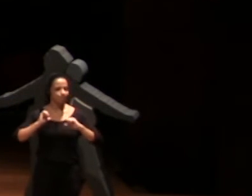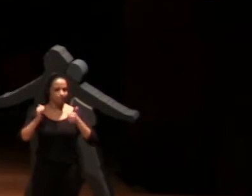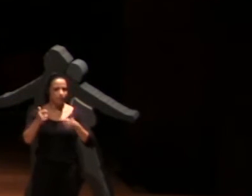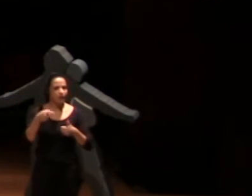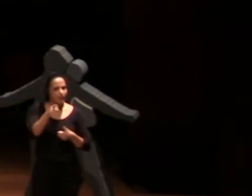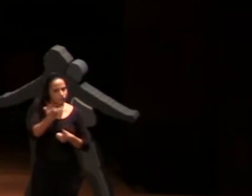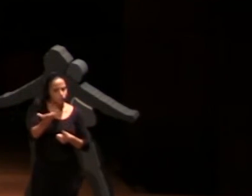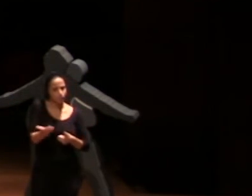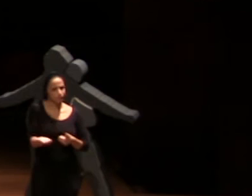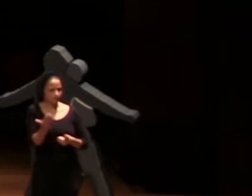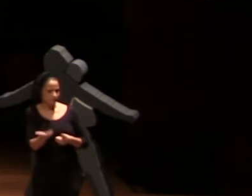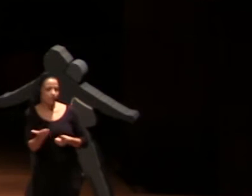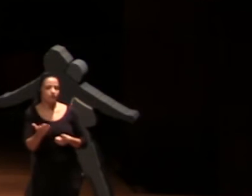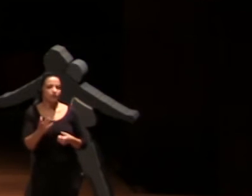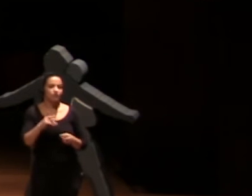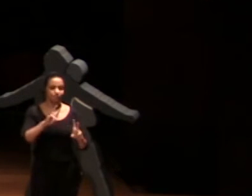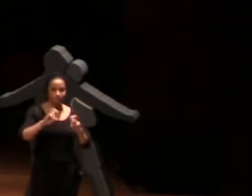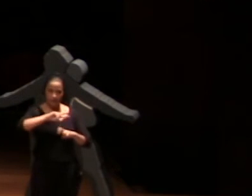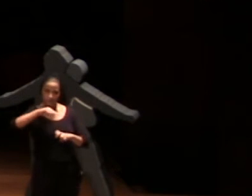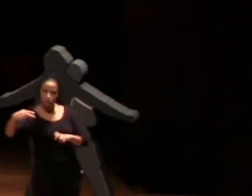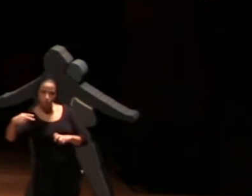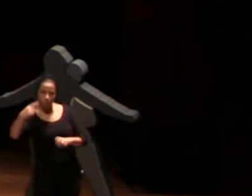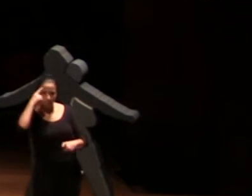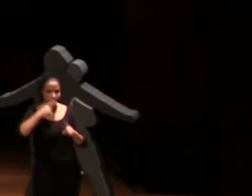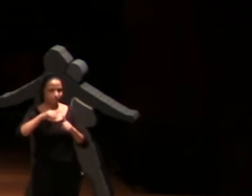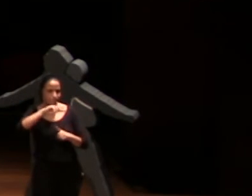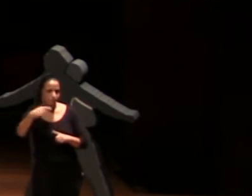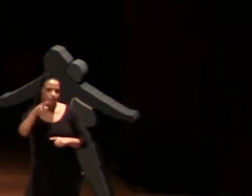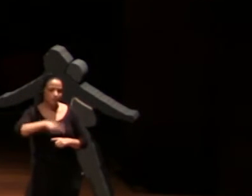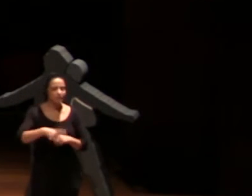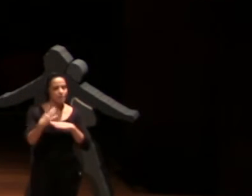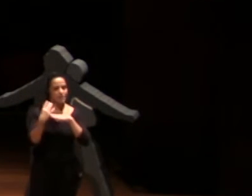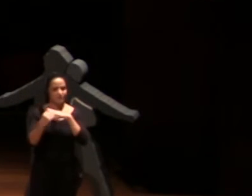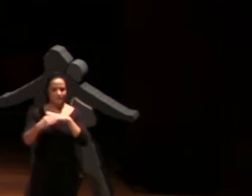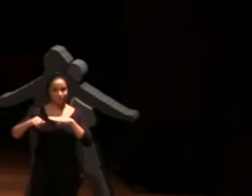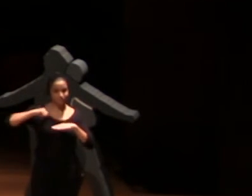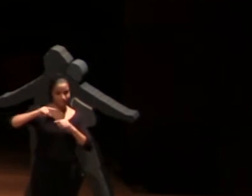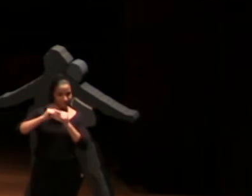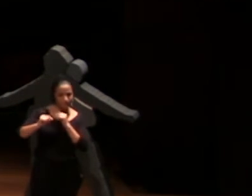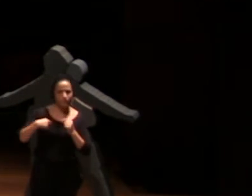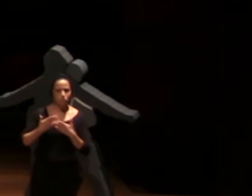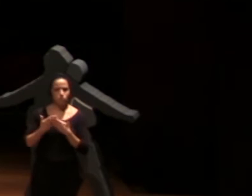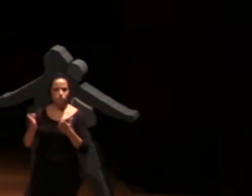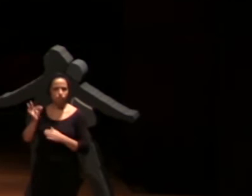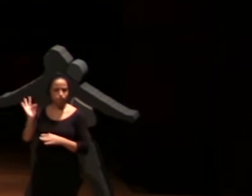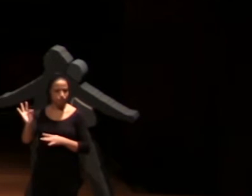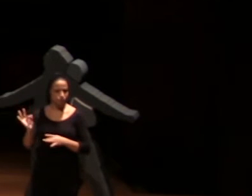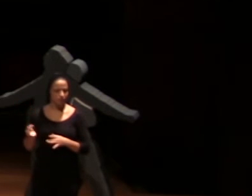peso definitivo, ¿vale?, no solo en el resultado, sino también en la confianza dentro de todo el enfoque clinimétrico.